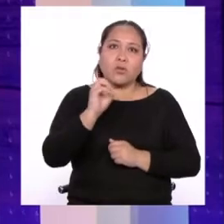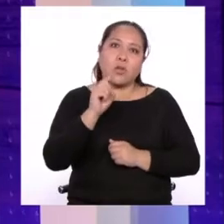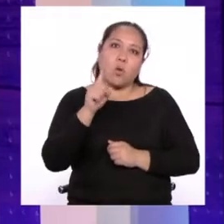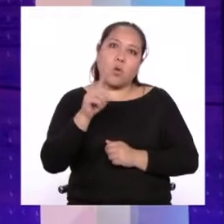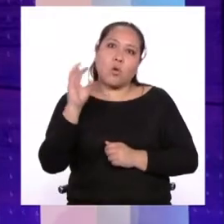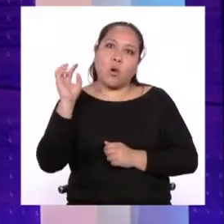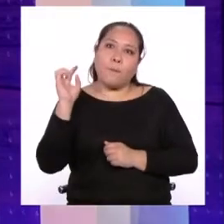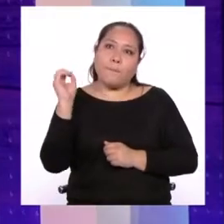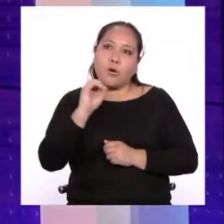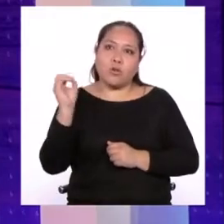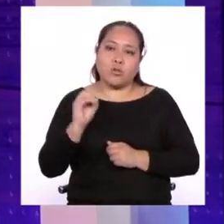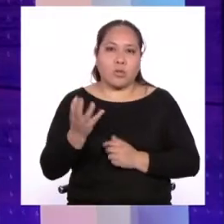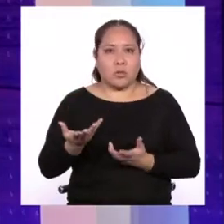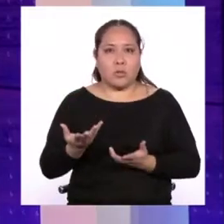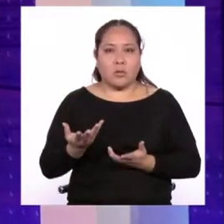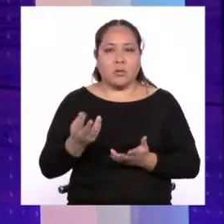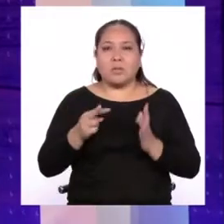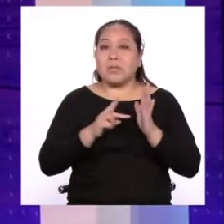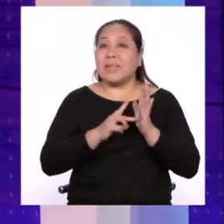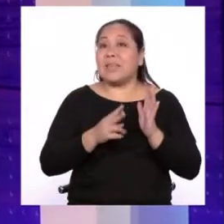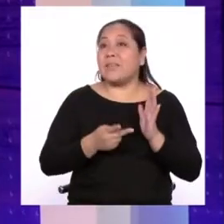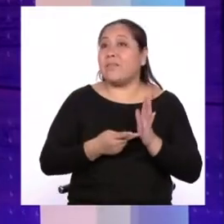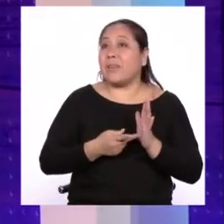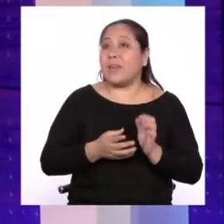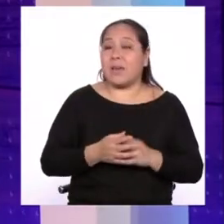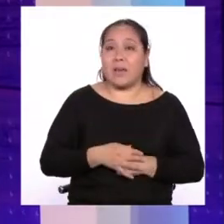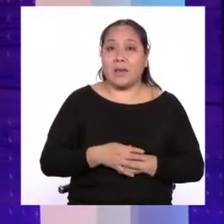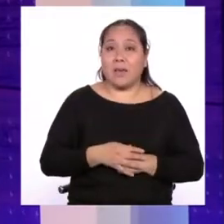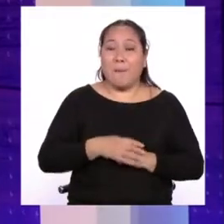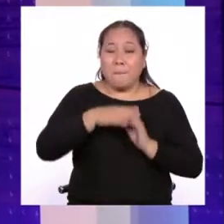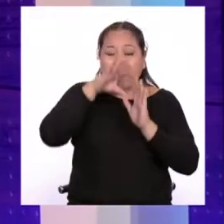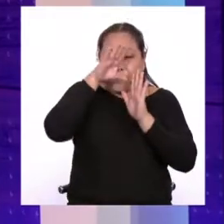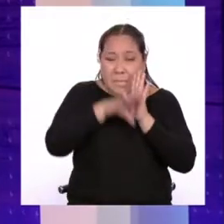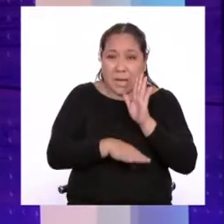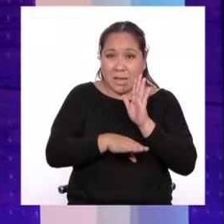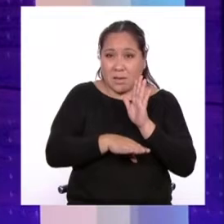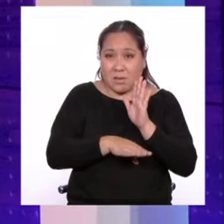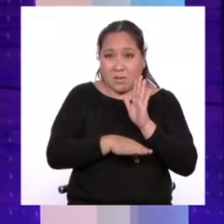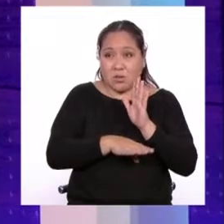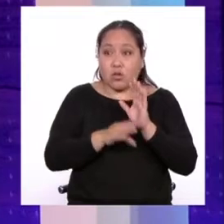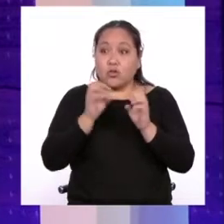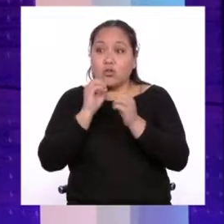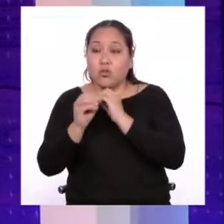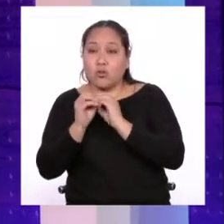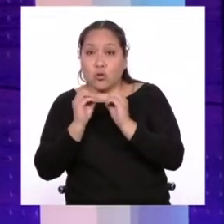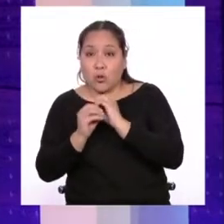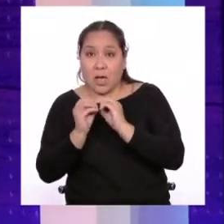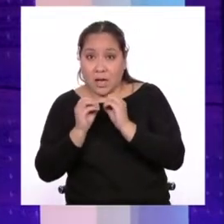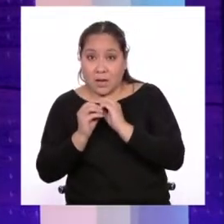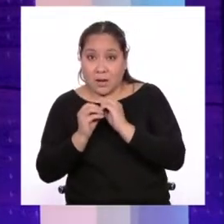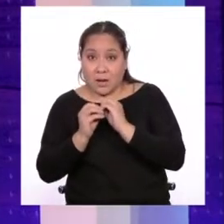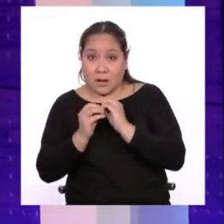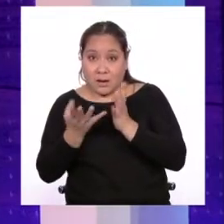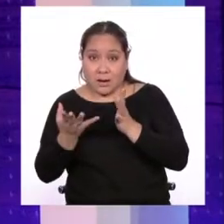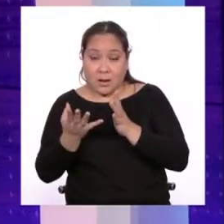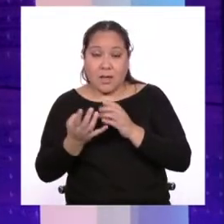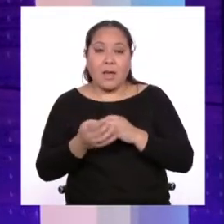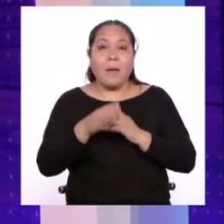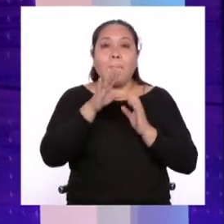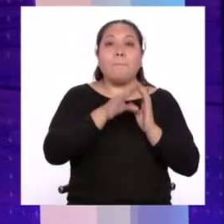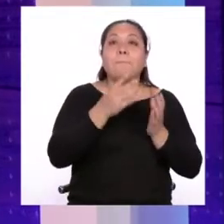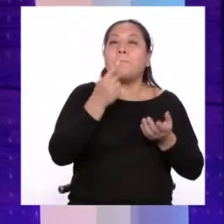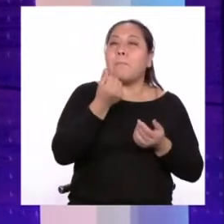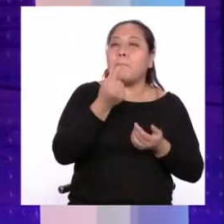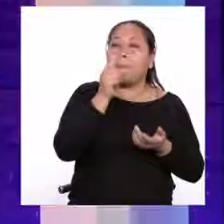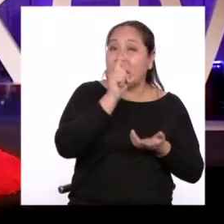PBI, es decir, menos de lo que le cuesta a nuestro país tener los índices de anemia que